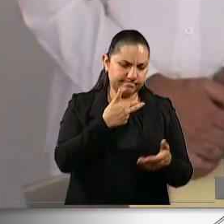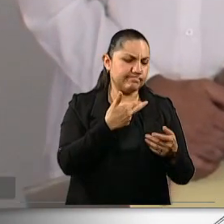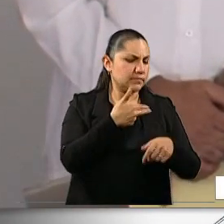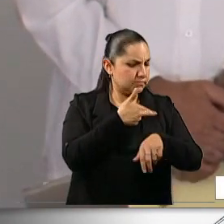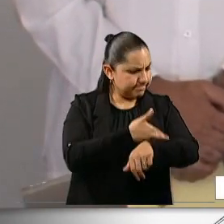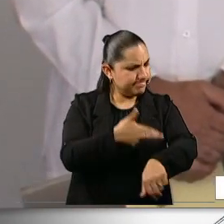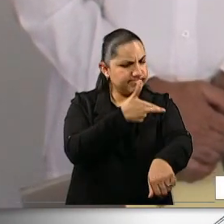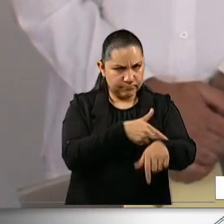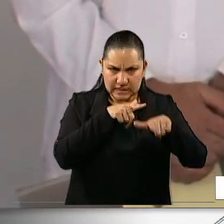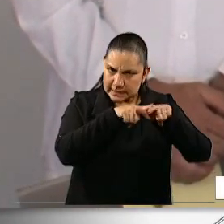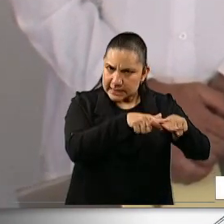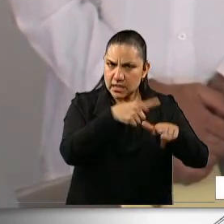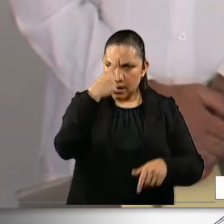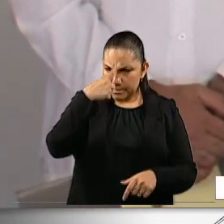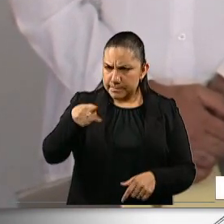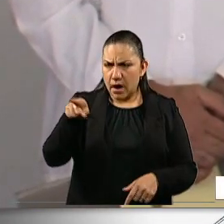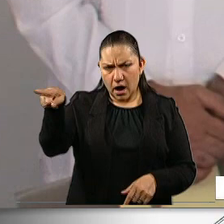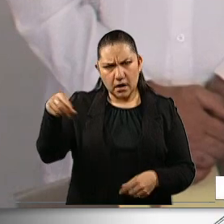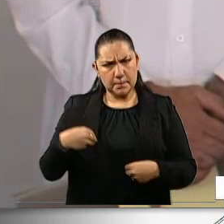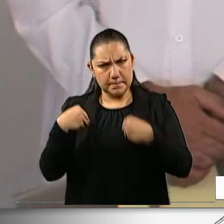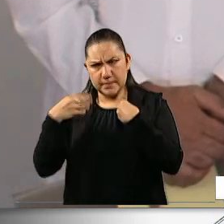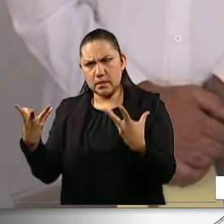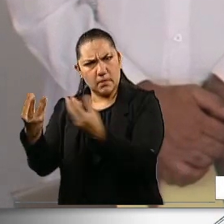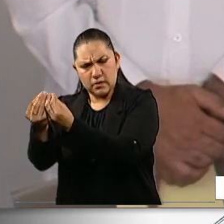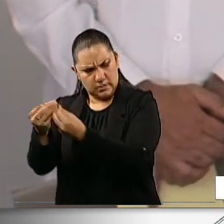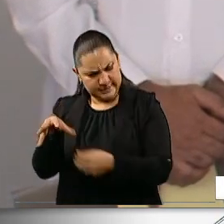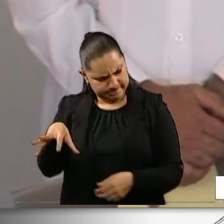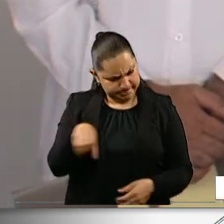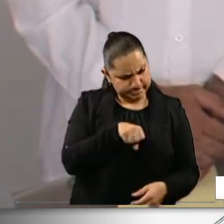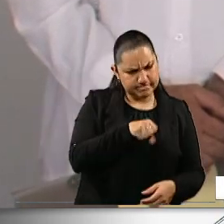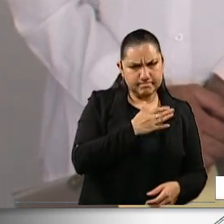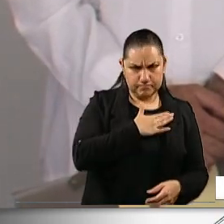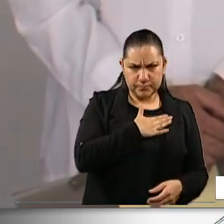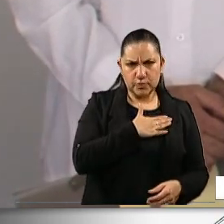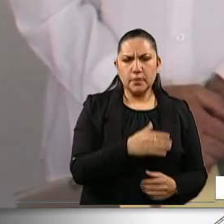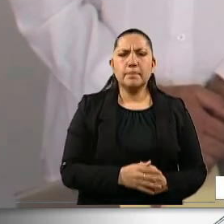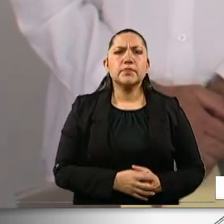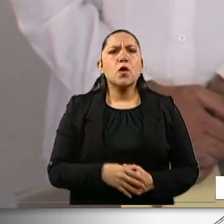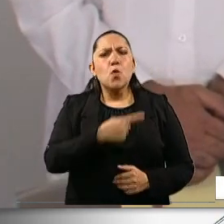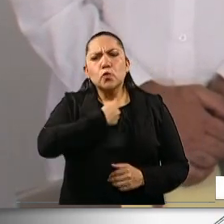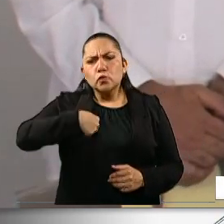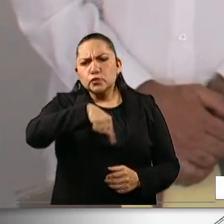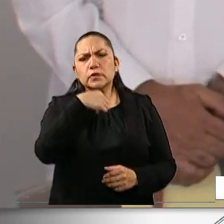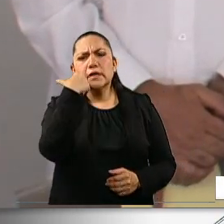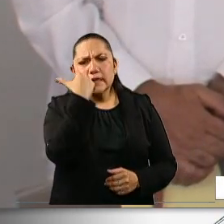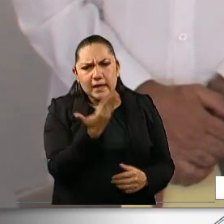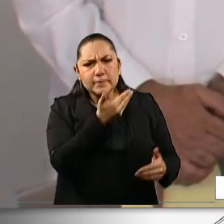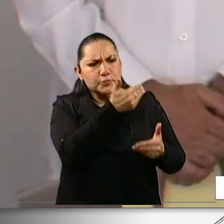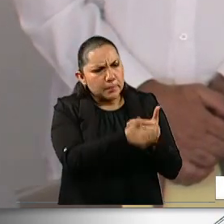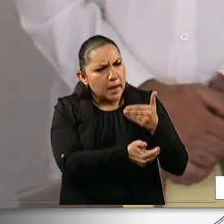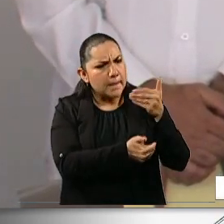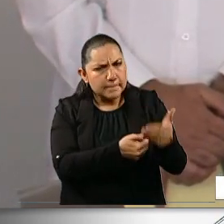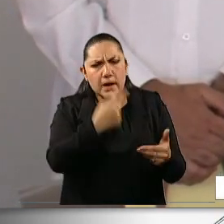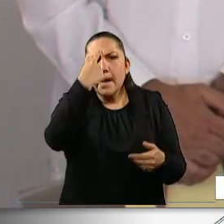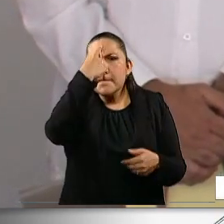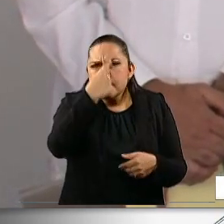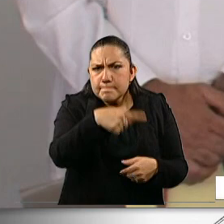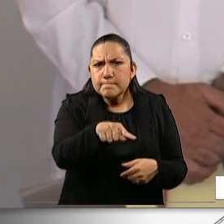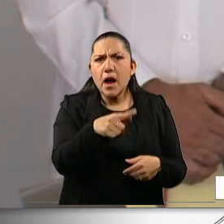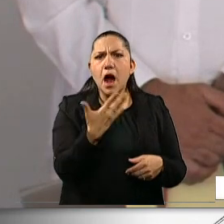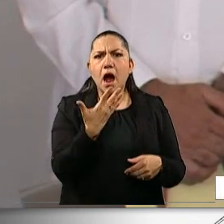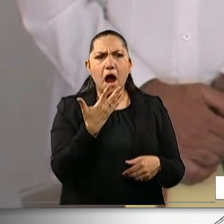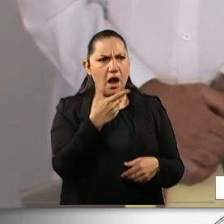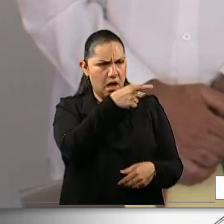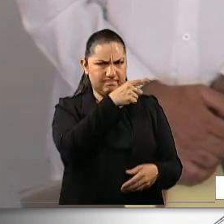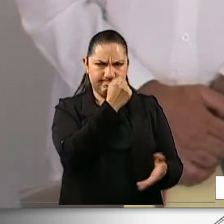reformar el sistema legal porque llevamos mucho tiempo luchando en las calles pero no porque se apruebe una ley vamos a dejar de luchar en las calles al